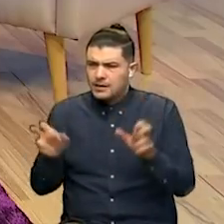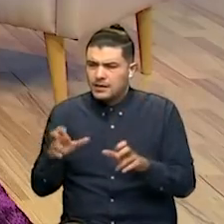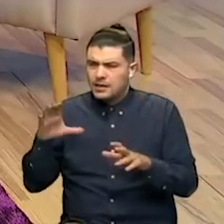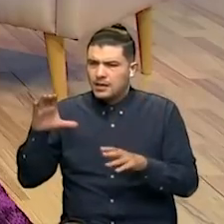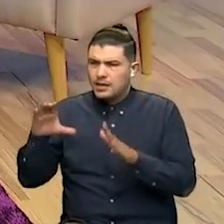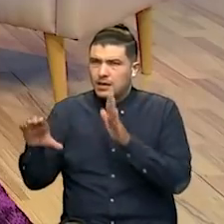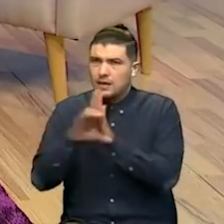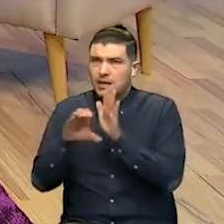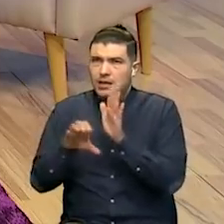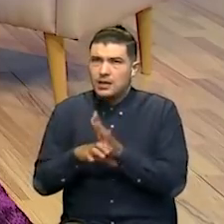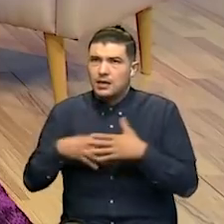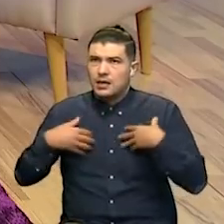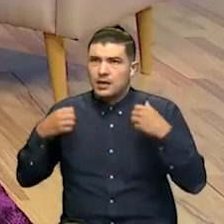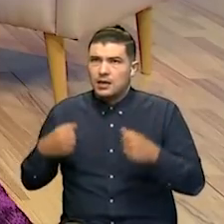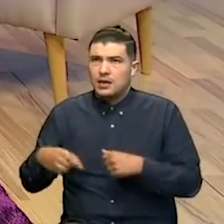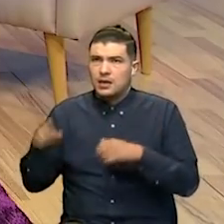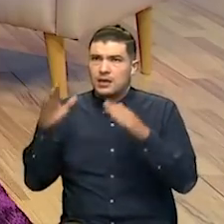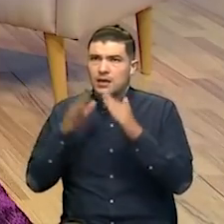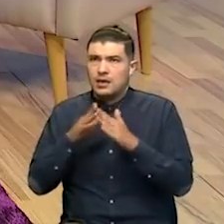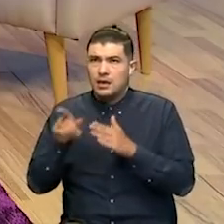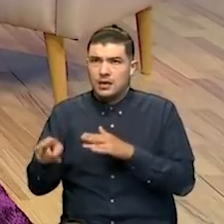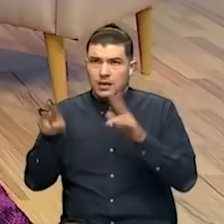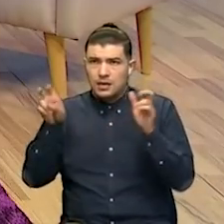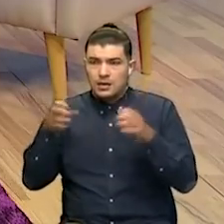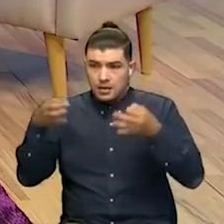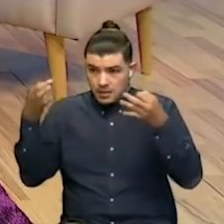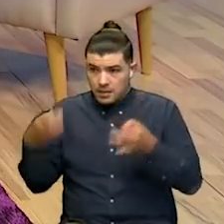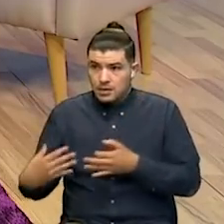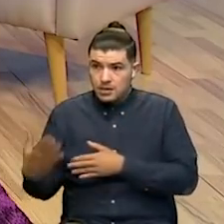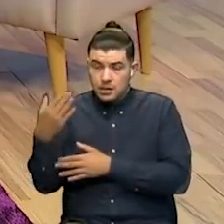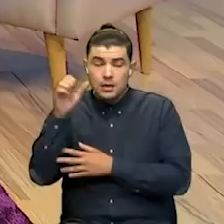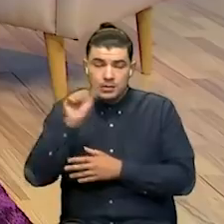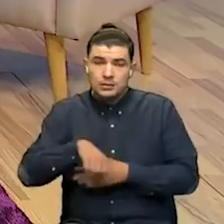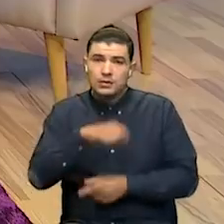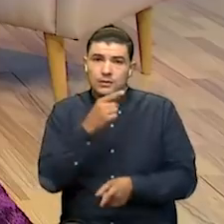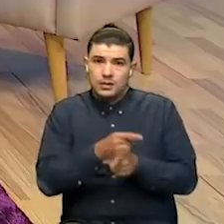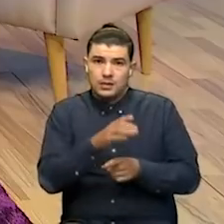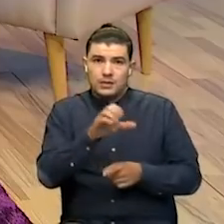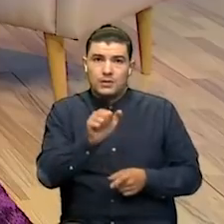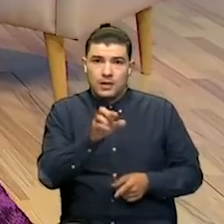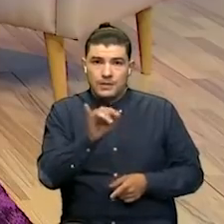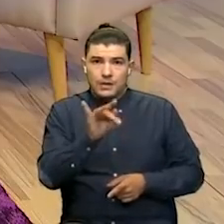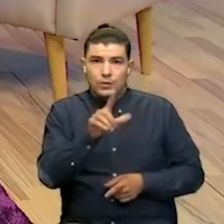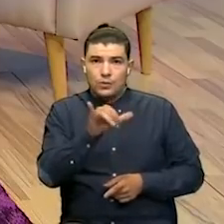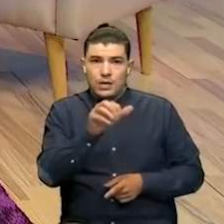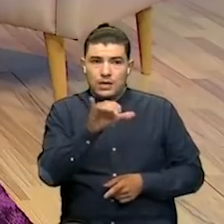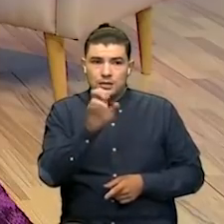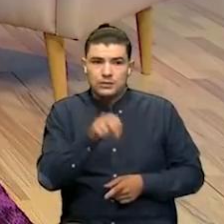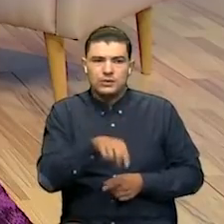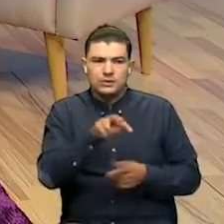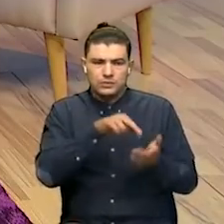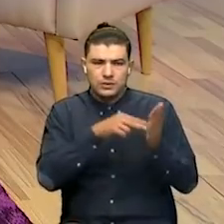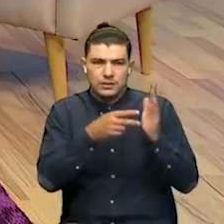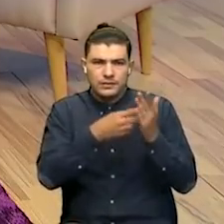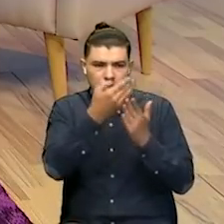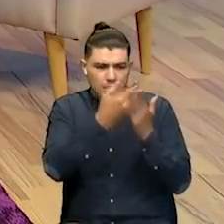capitulaciones. Capitulaciones. Exactamente. ¿Esa figura funciona? Claro, sí, esa figura sí existe y es un inventario de bienes que yo hago antes de